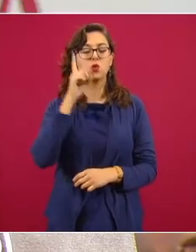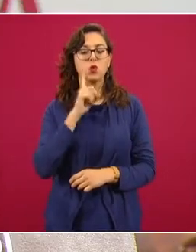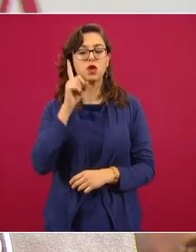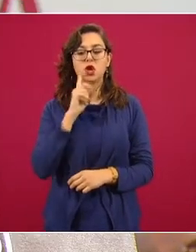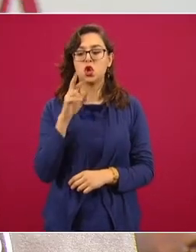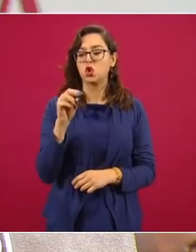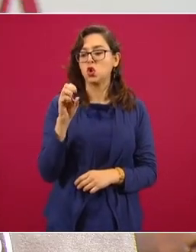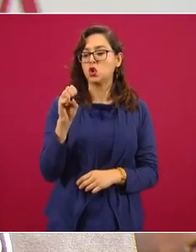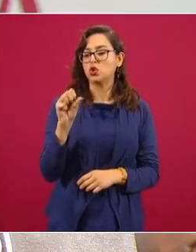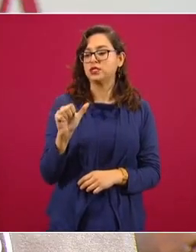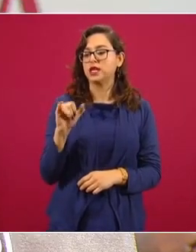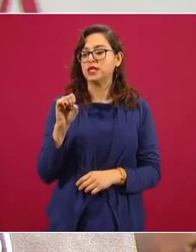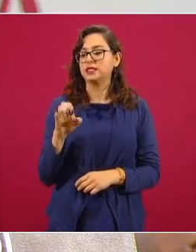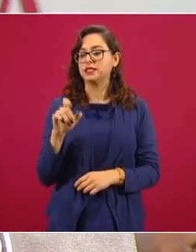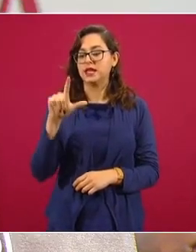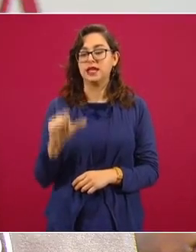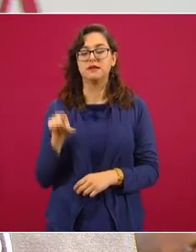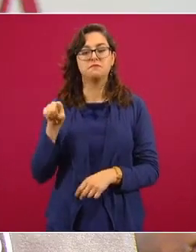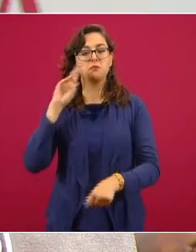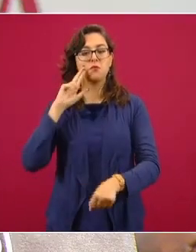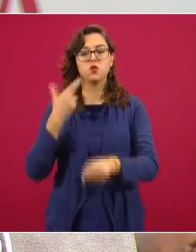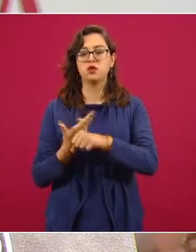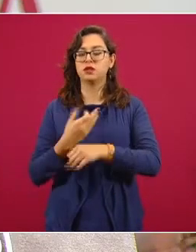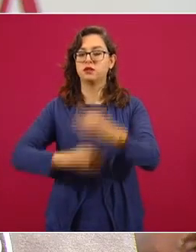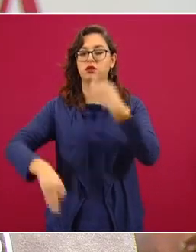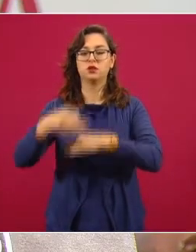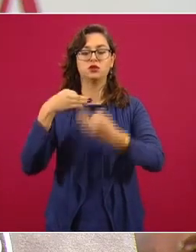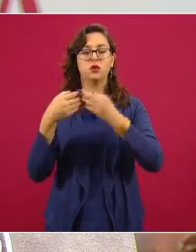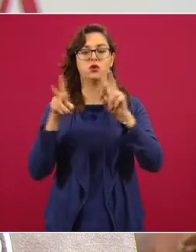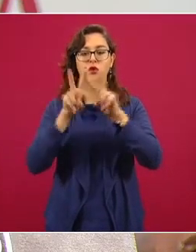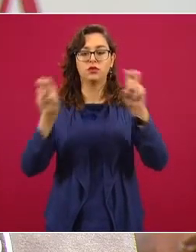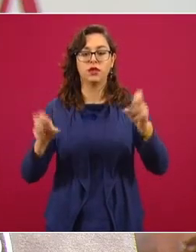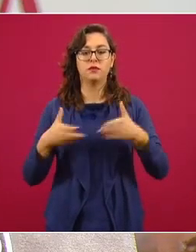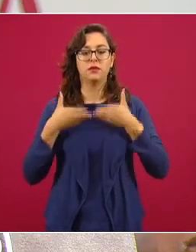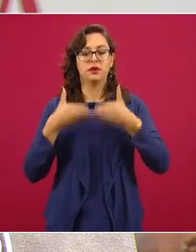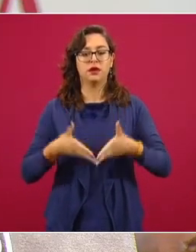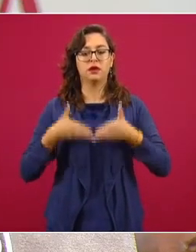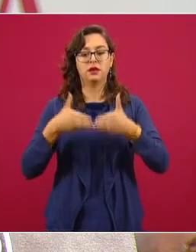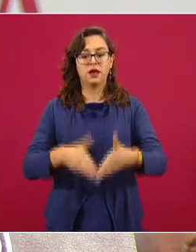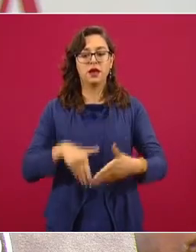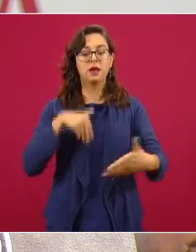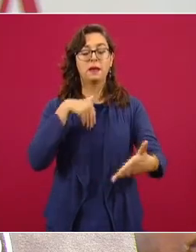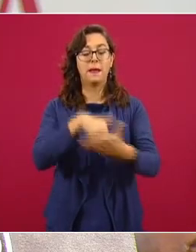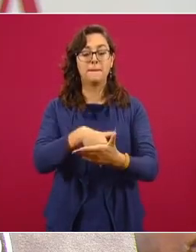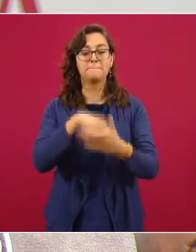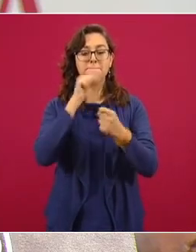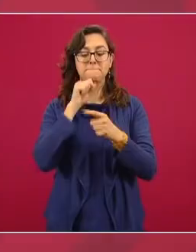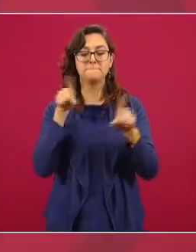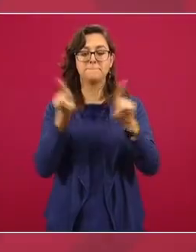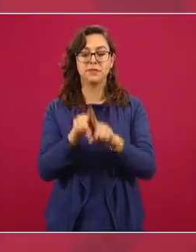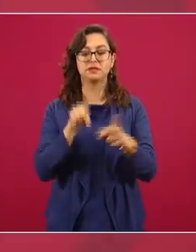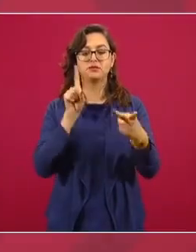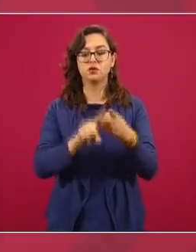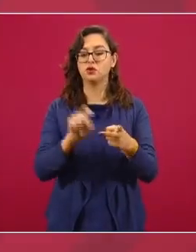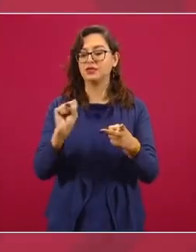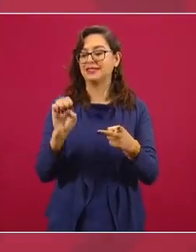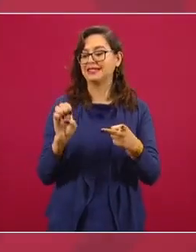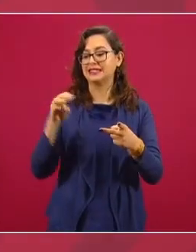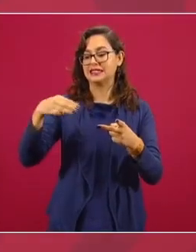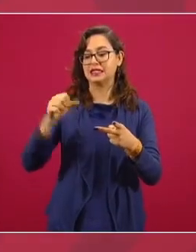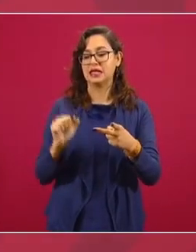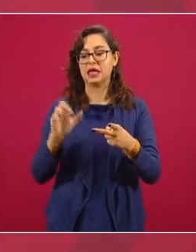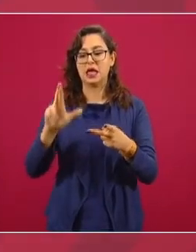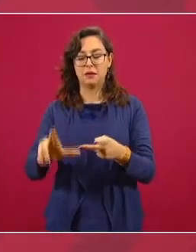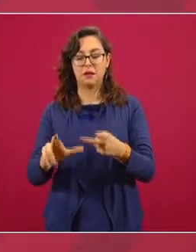de todos los puertos y contar con el apoyo de la Secretaría de Marina. Es un proceso